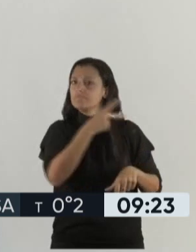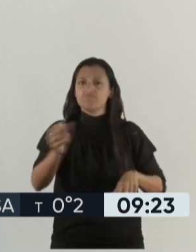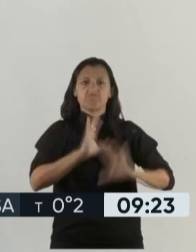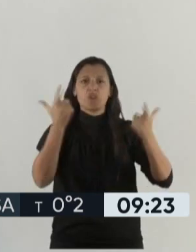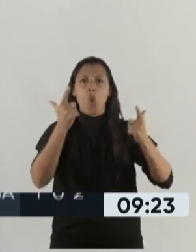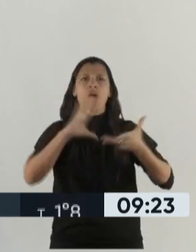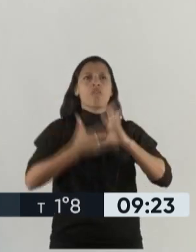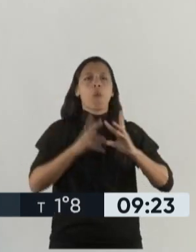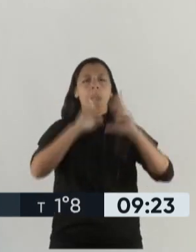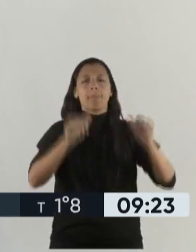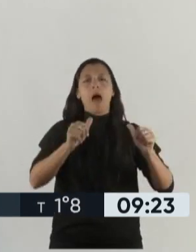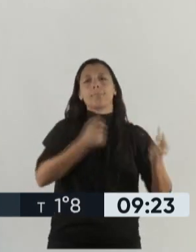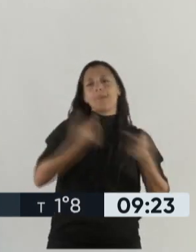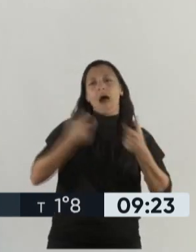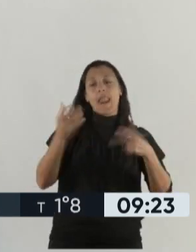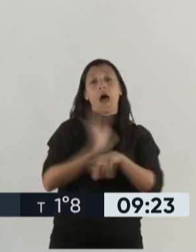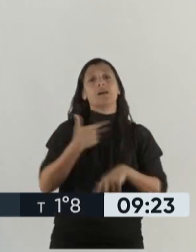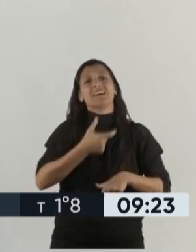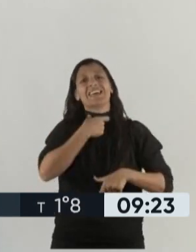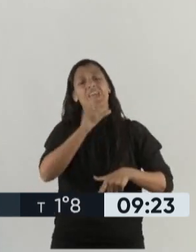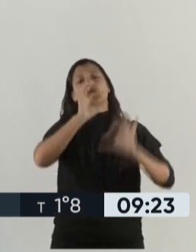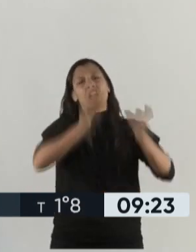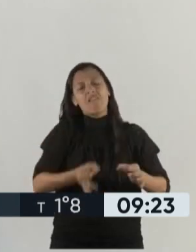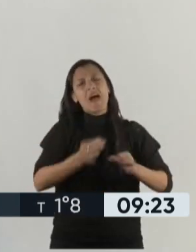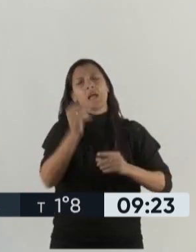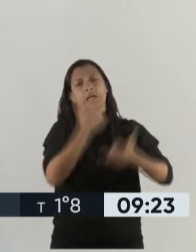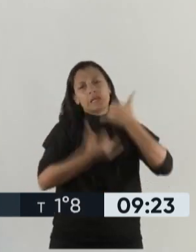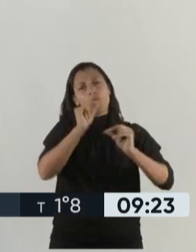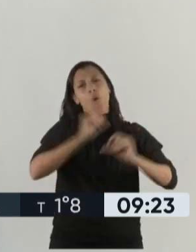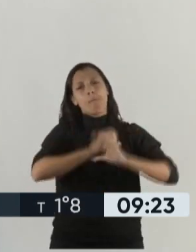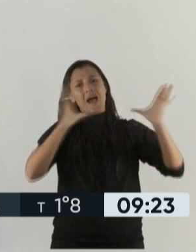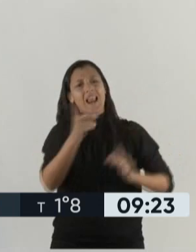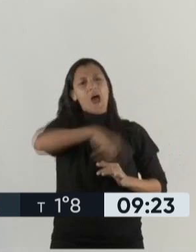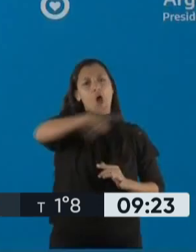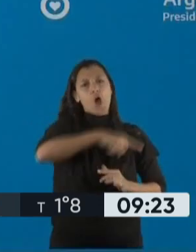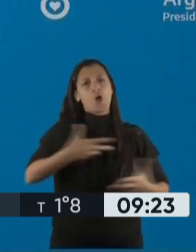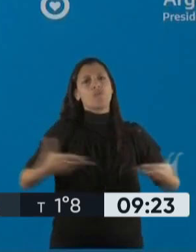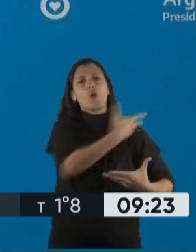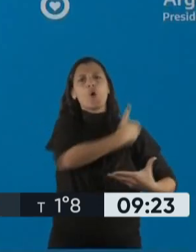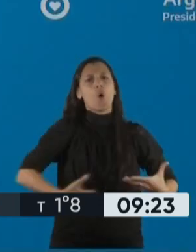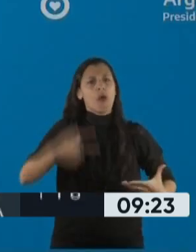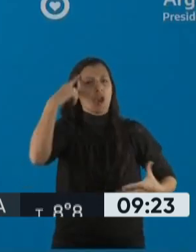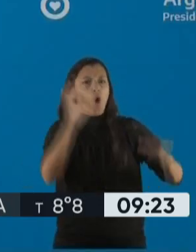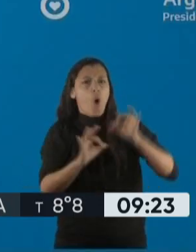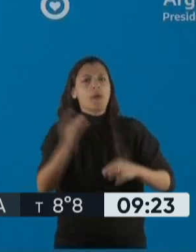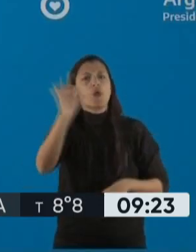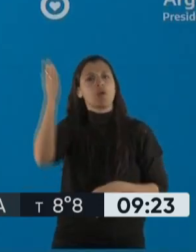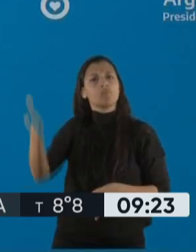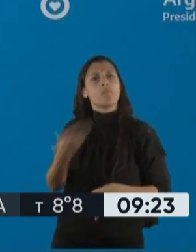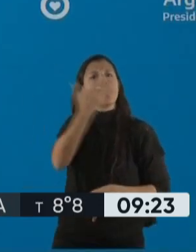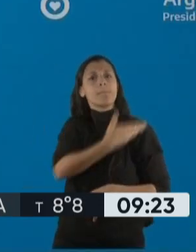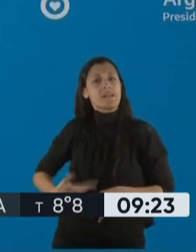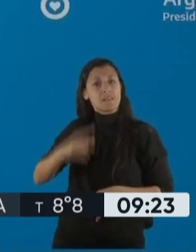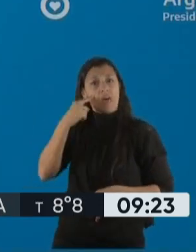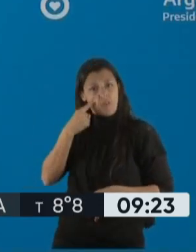Entonces, la verdad es que quisiéramos tener en claro cuál es la posición del gobierno y de Alberto Fernández, que es el